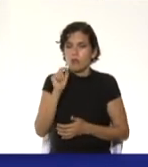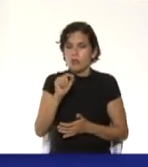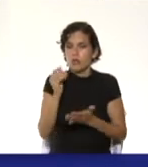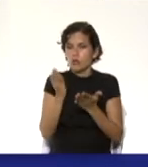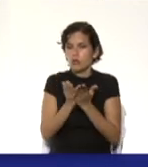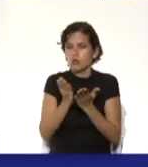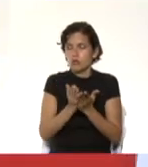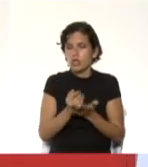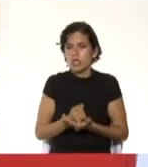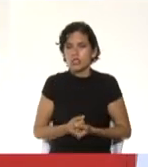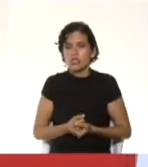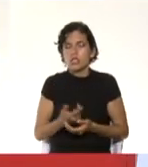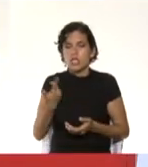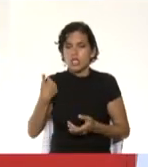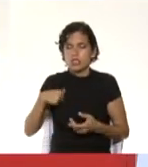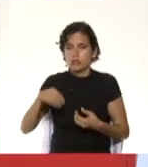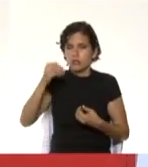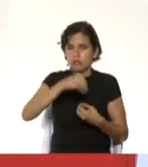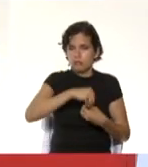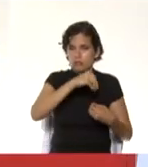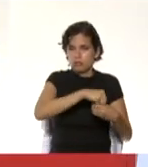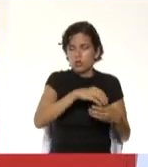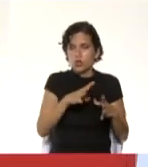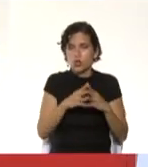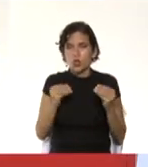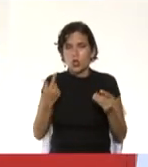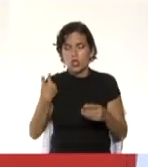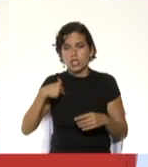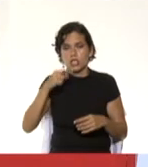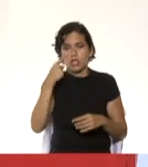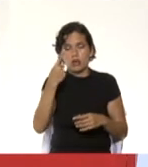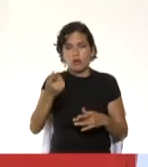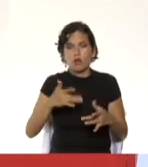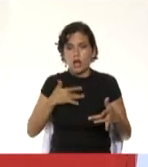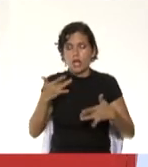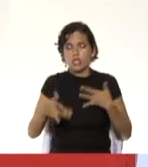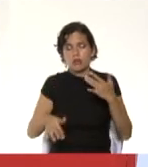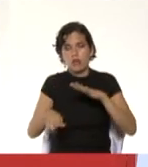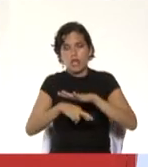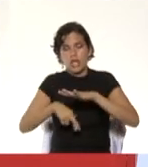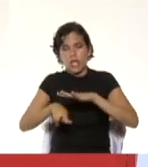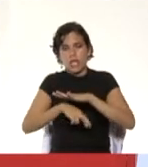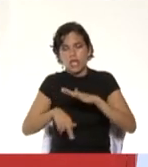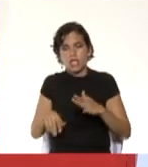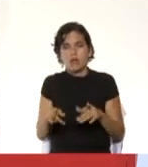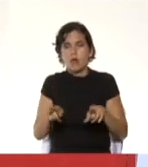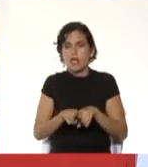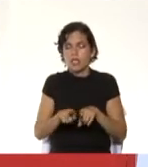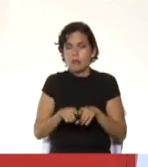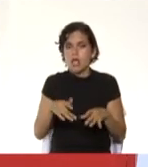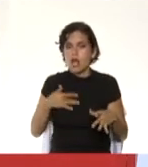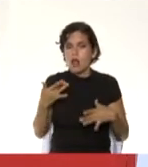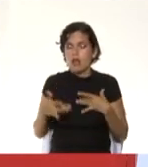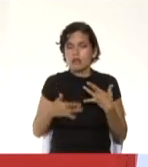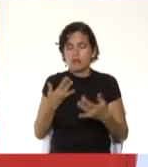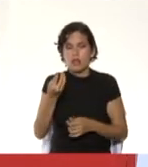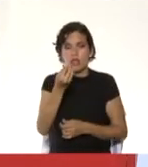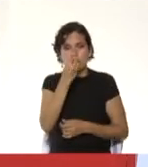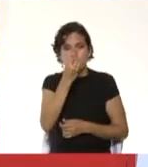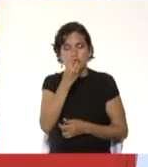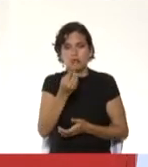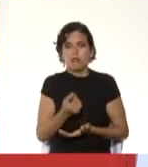estudiar y deben incluir todo lo que tiene que ver con las actividades recreativas e incluso las actividades de